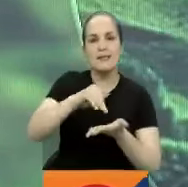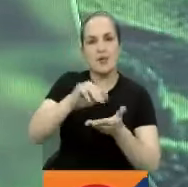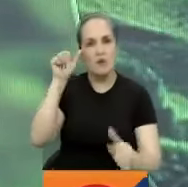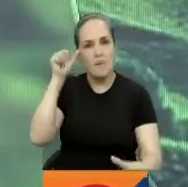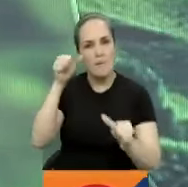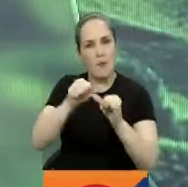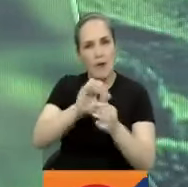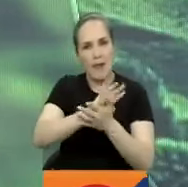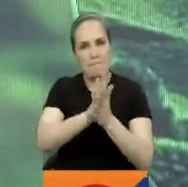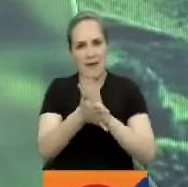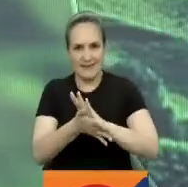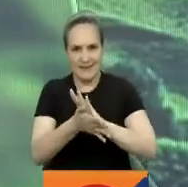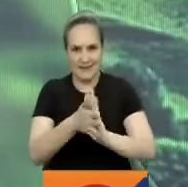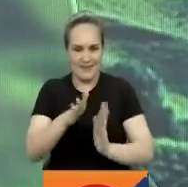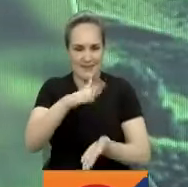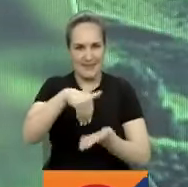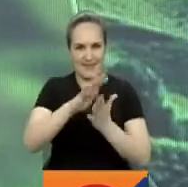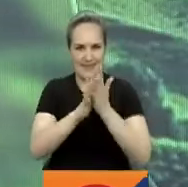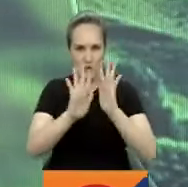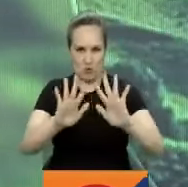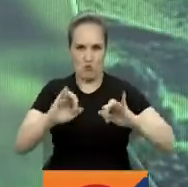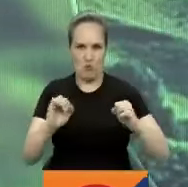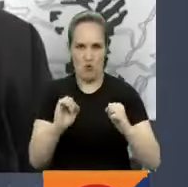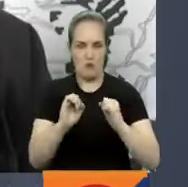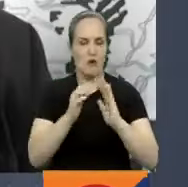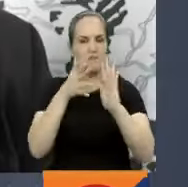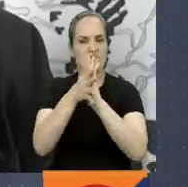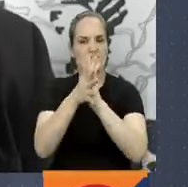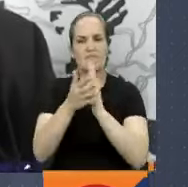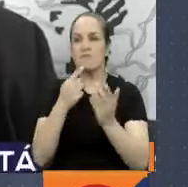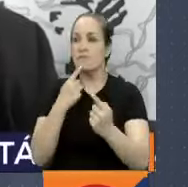realizó este sentido homenaje. Iván, buenas tardes.